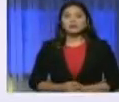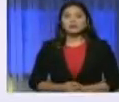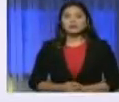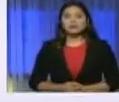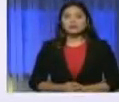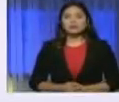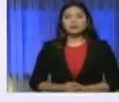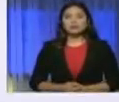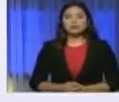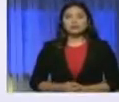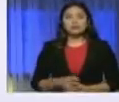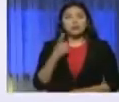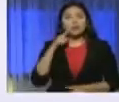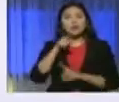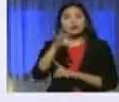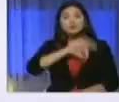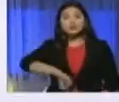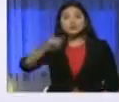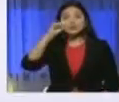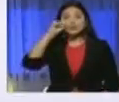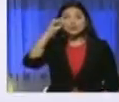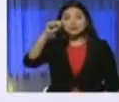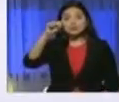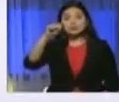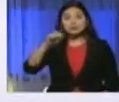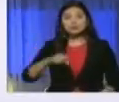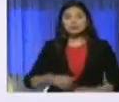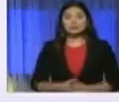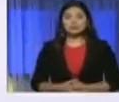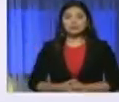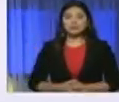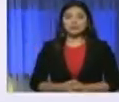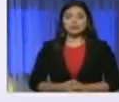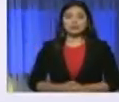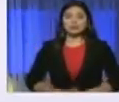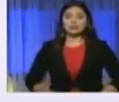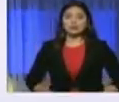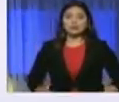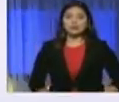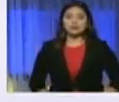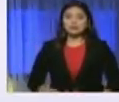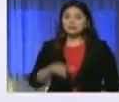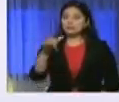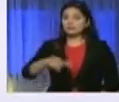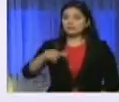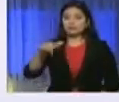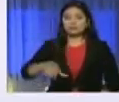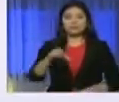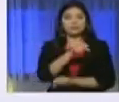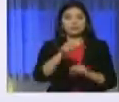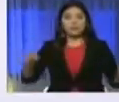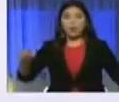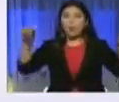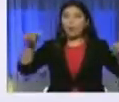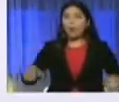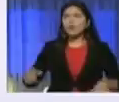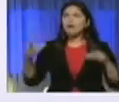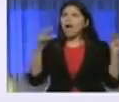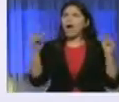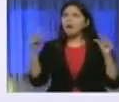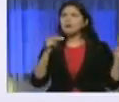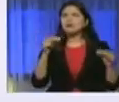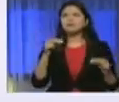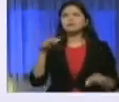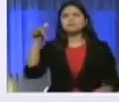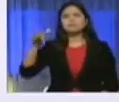socialismo, como Venezuela. Bueno, y en todo el ALBA también. Aquí no puedo dejar, estuve hablando hoy, nos fuimos desde el